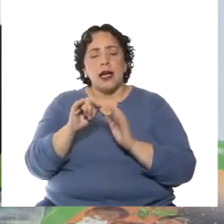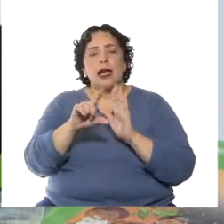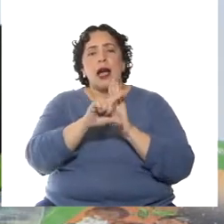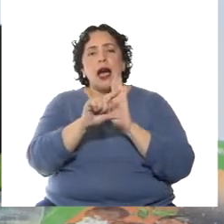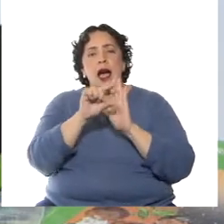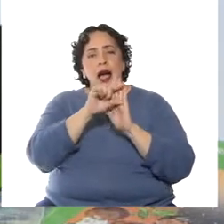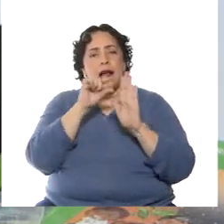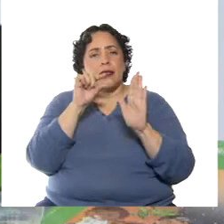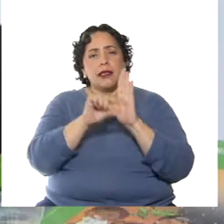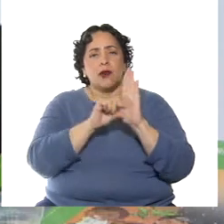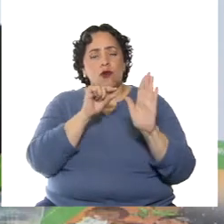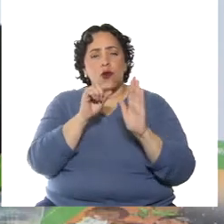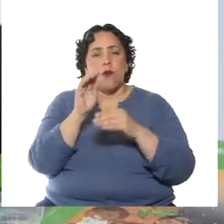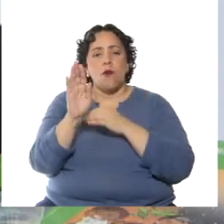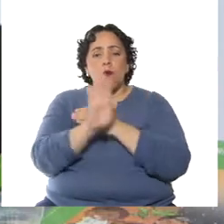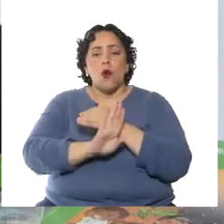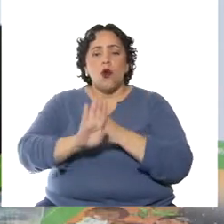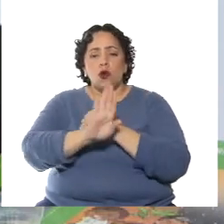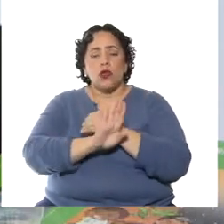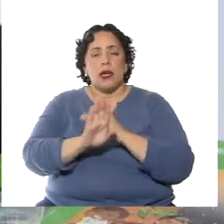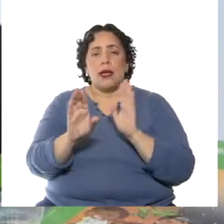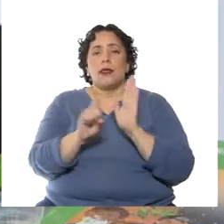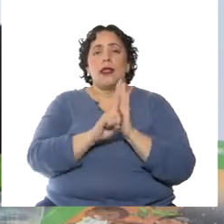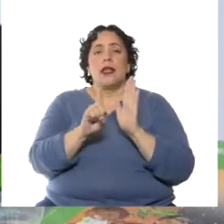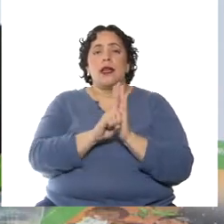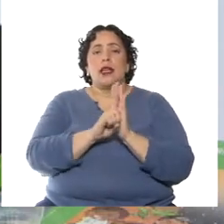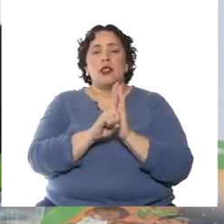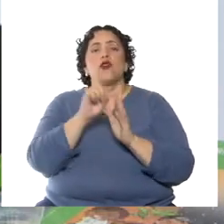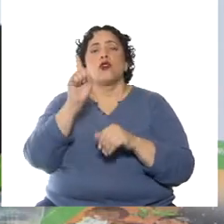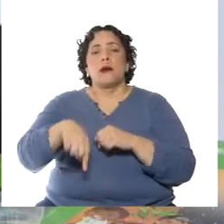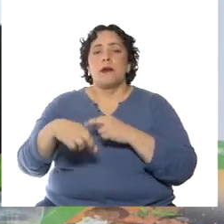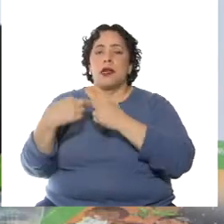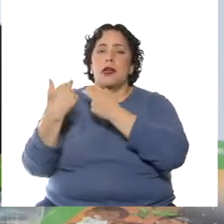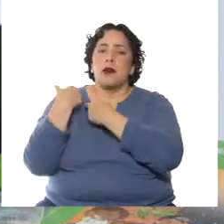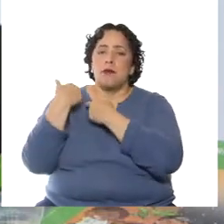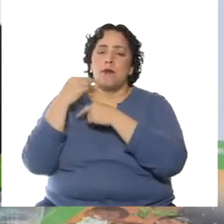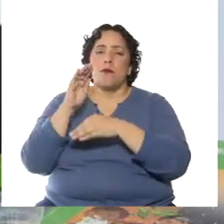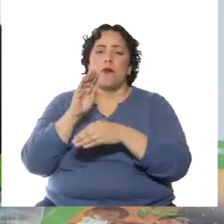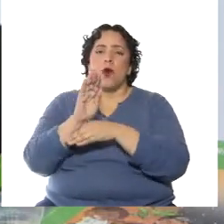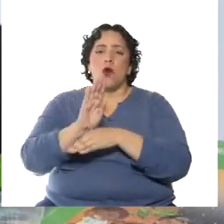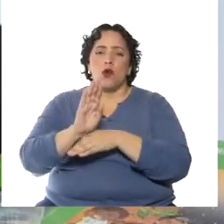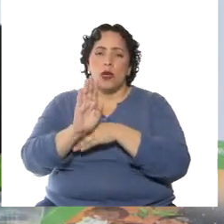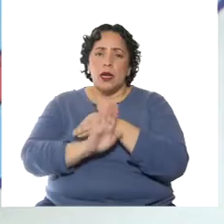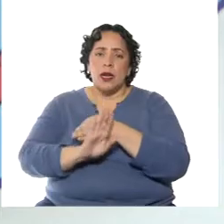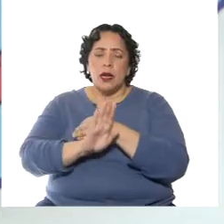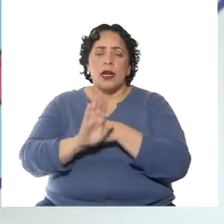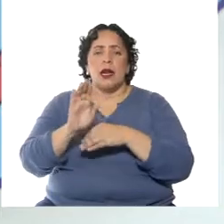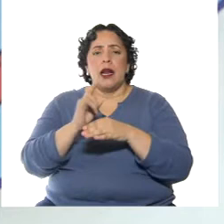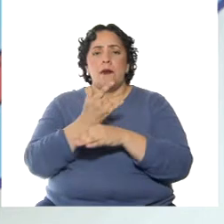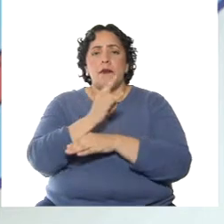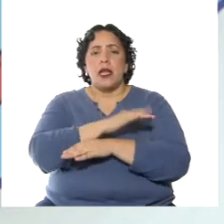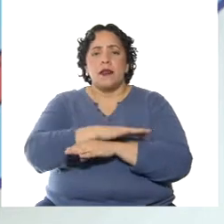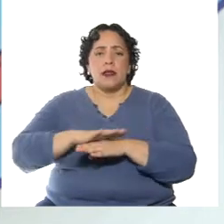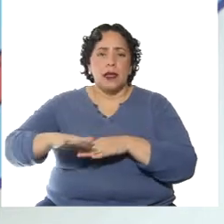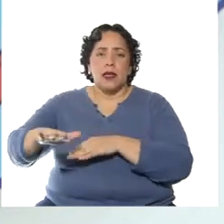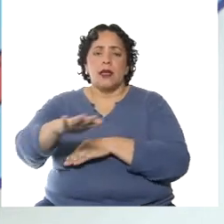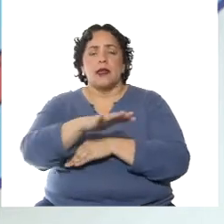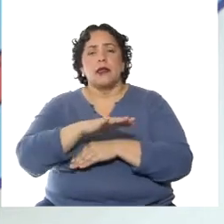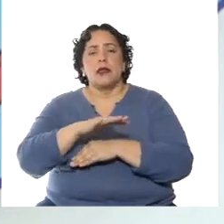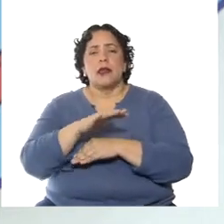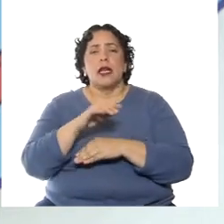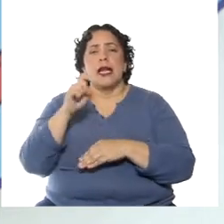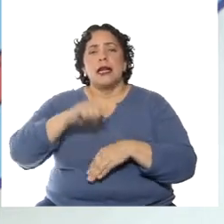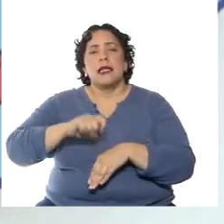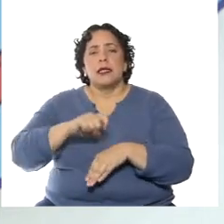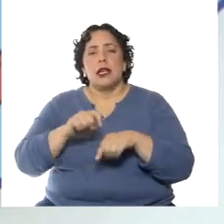que protegen nuestro ambiente, o sea, es nuestro derecho y nuestro deber proteger el ambiente. Claro que sí, Edison, y que es necesario que